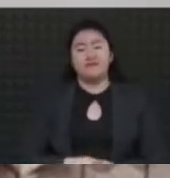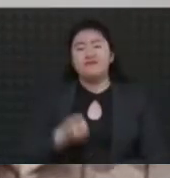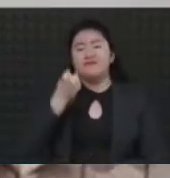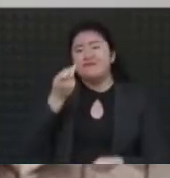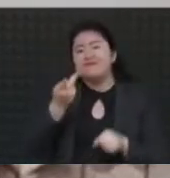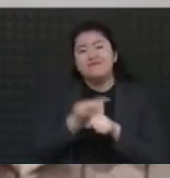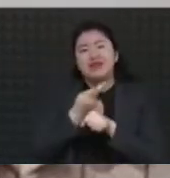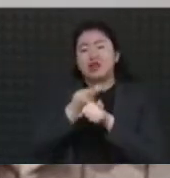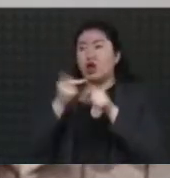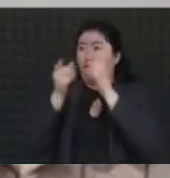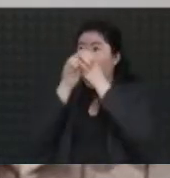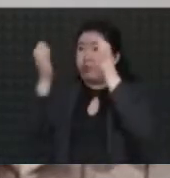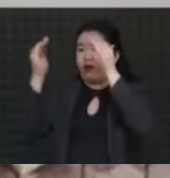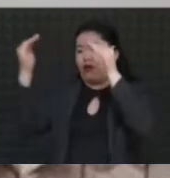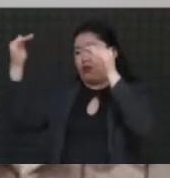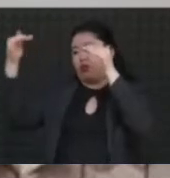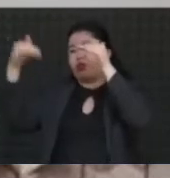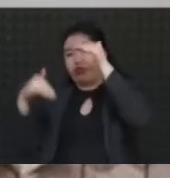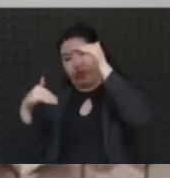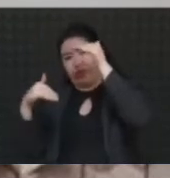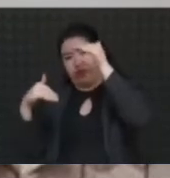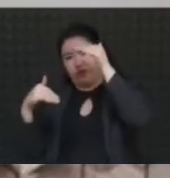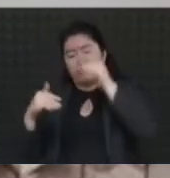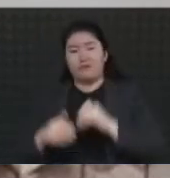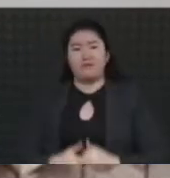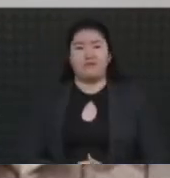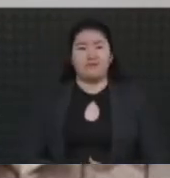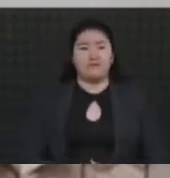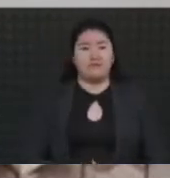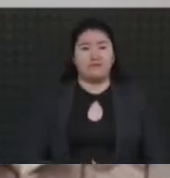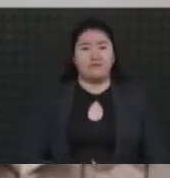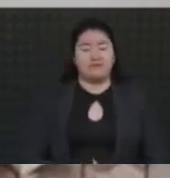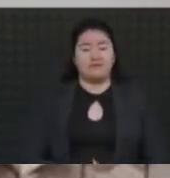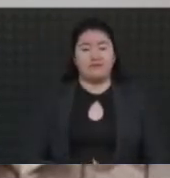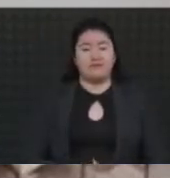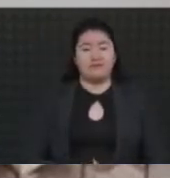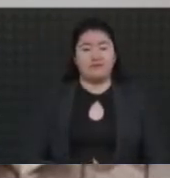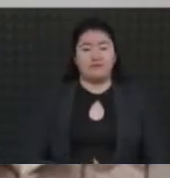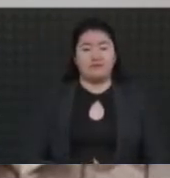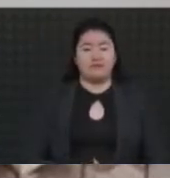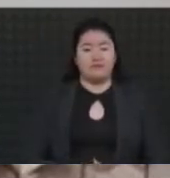causó que parte del tramo elevado perdiera su estructura compuesta.